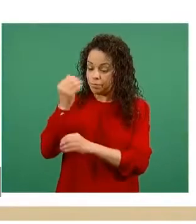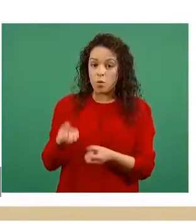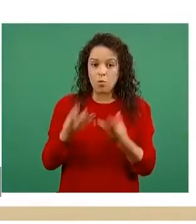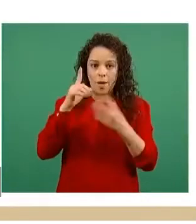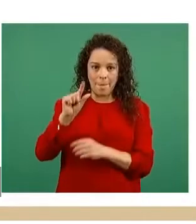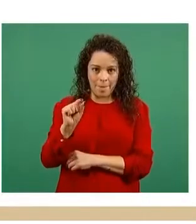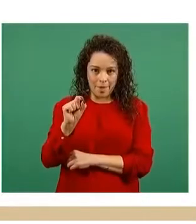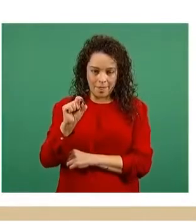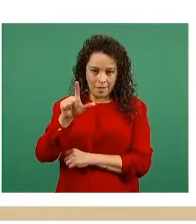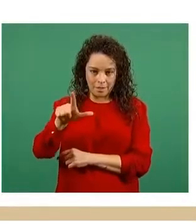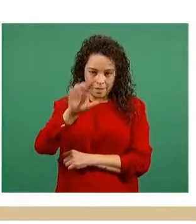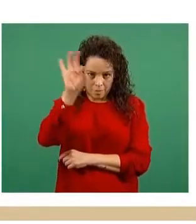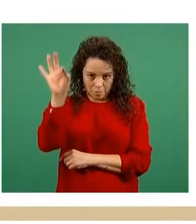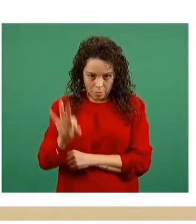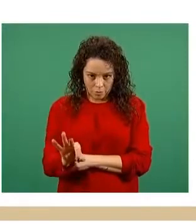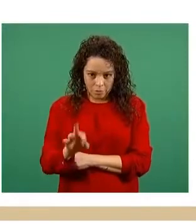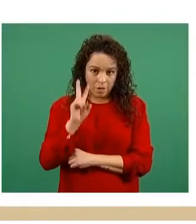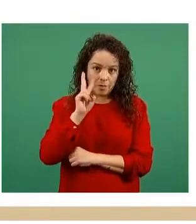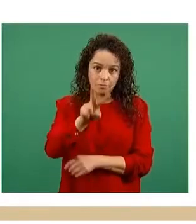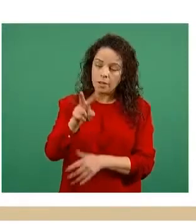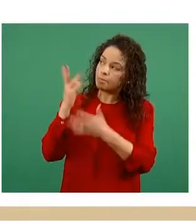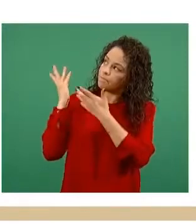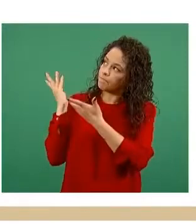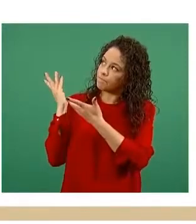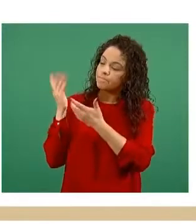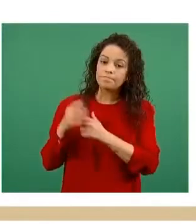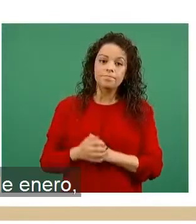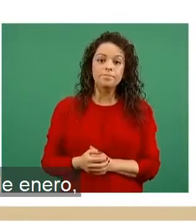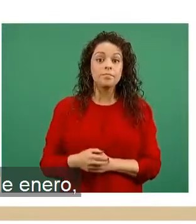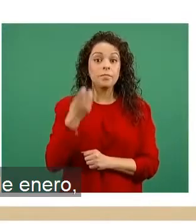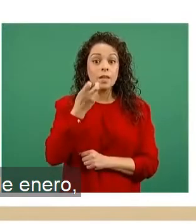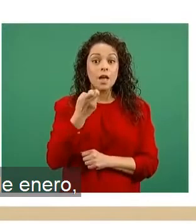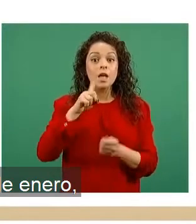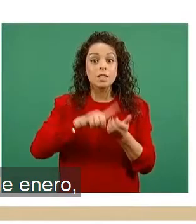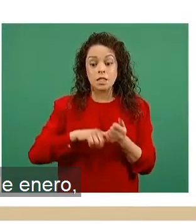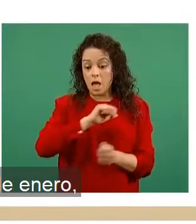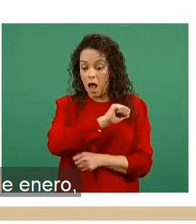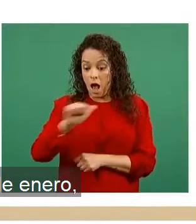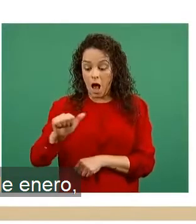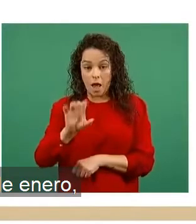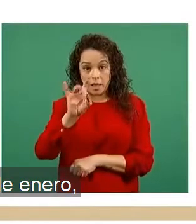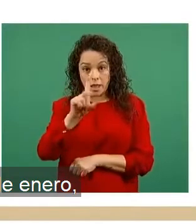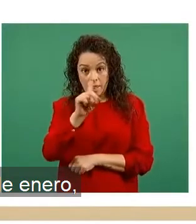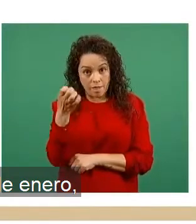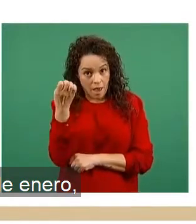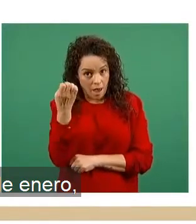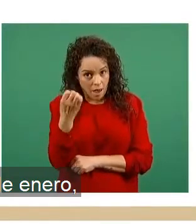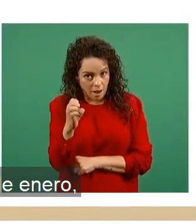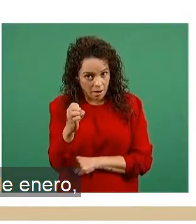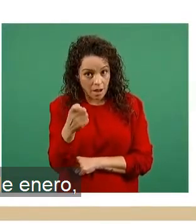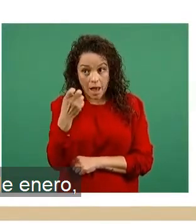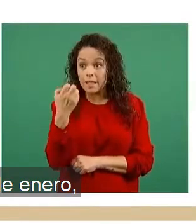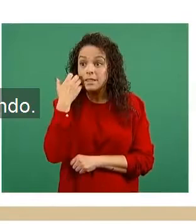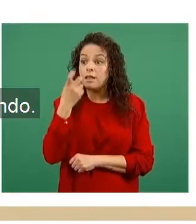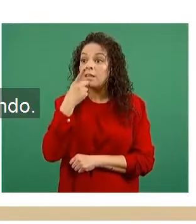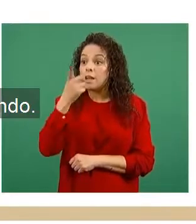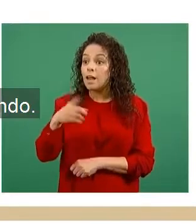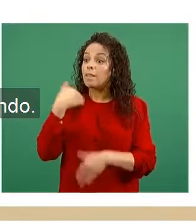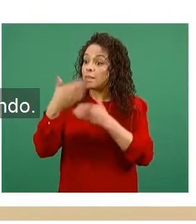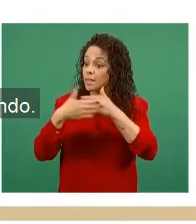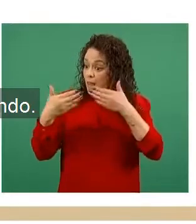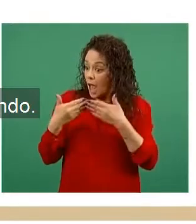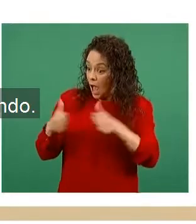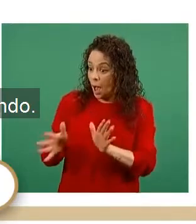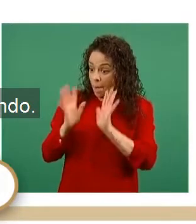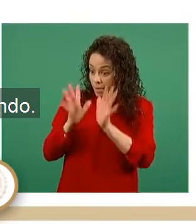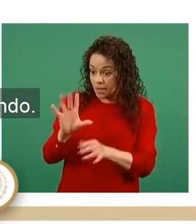se decirles se están proyectados al 30 de enero no significa que estas camas apertura en el 30 de enero sino que es